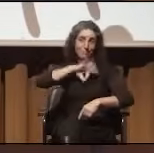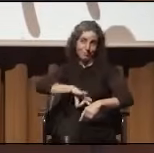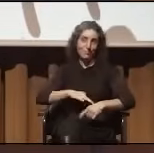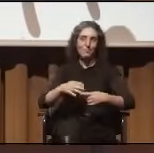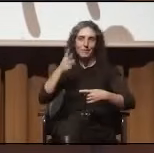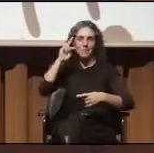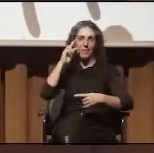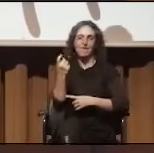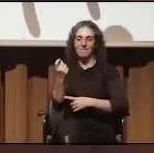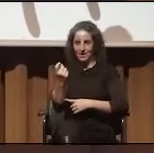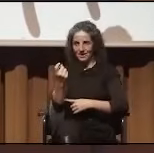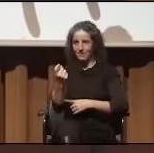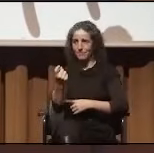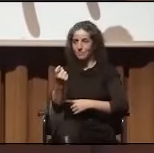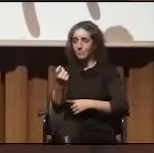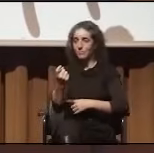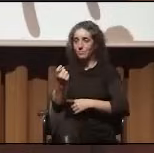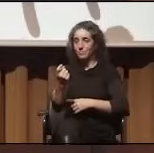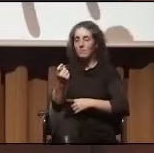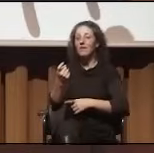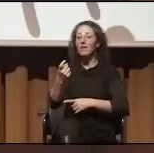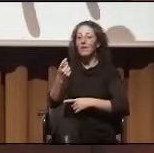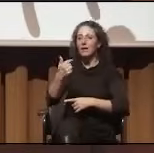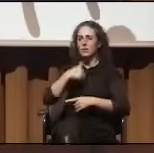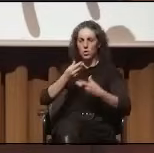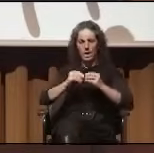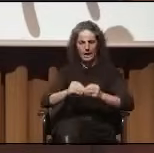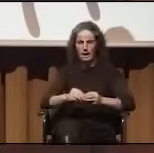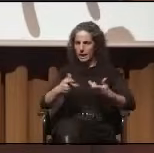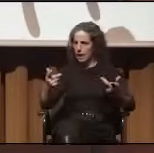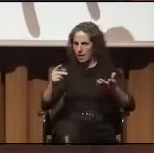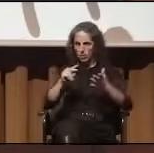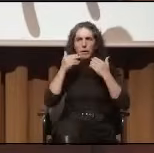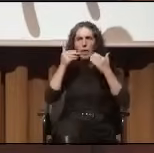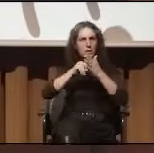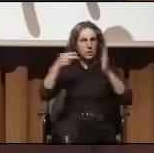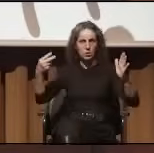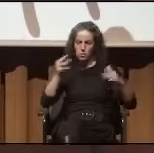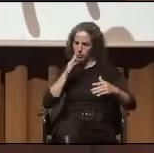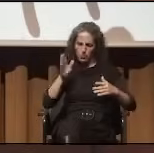una ablación de venas pulmonares, pero tenía fibrilación auricular. Estoy súper agradecido a la tecnología, pero